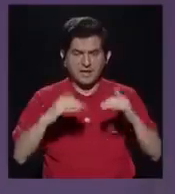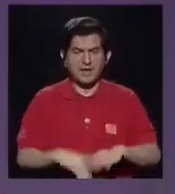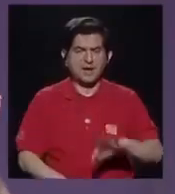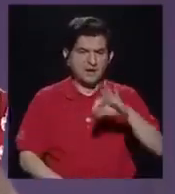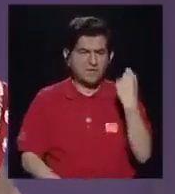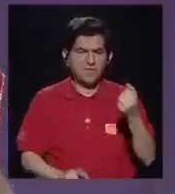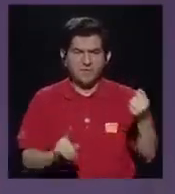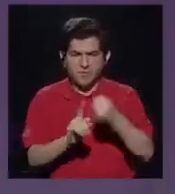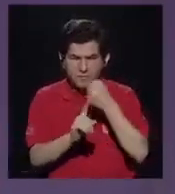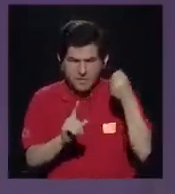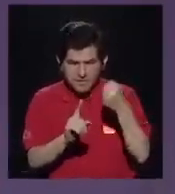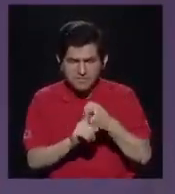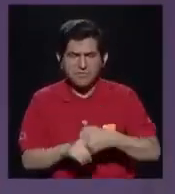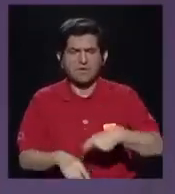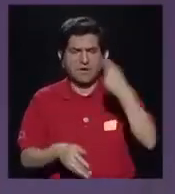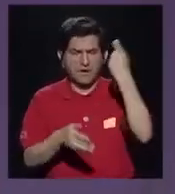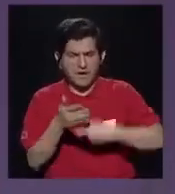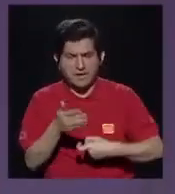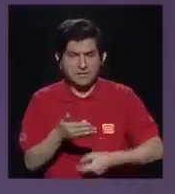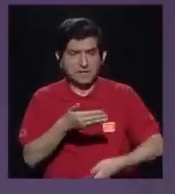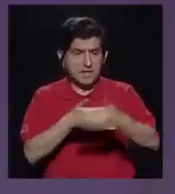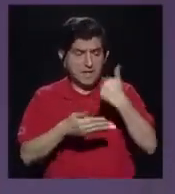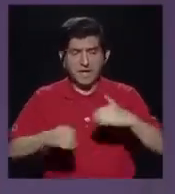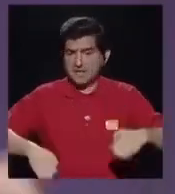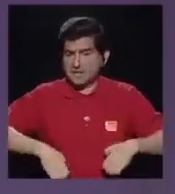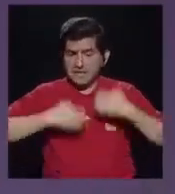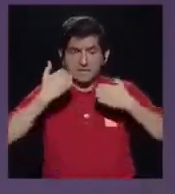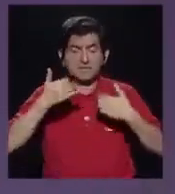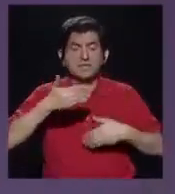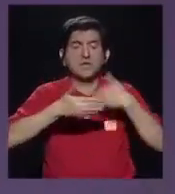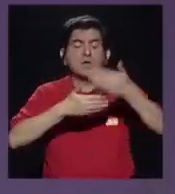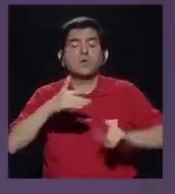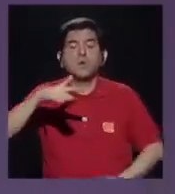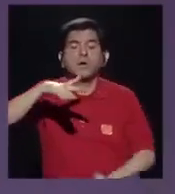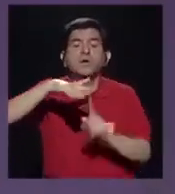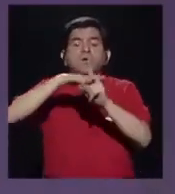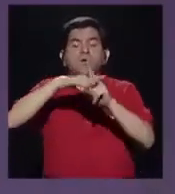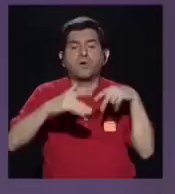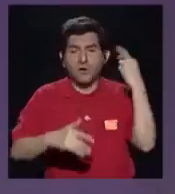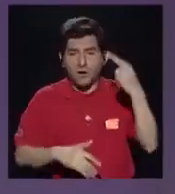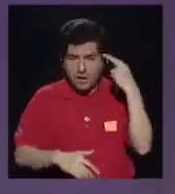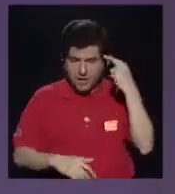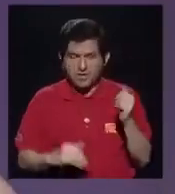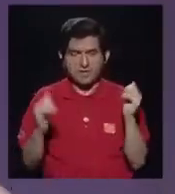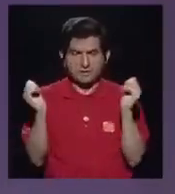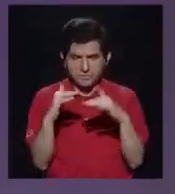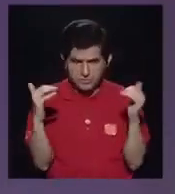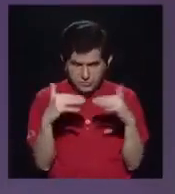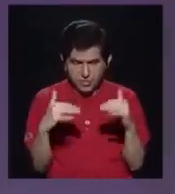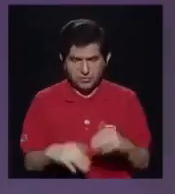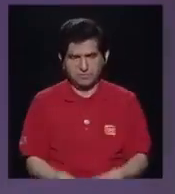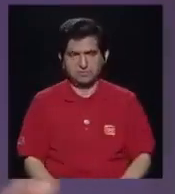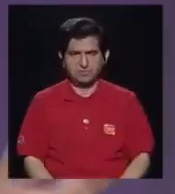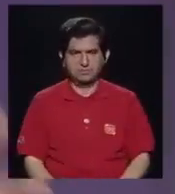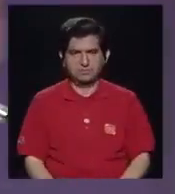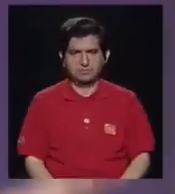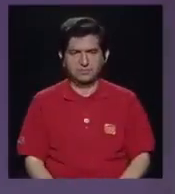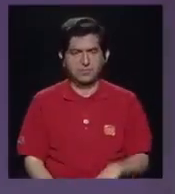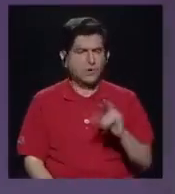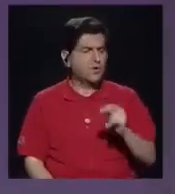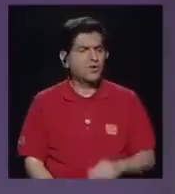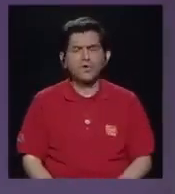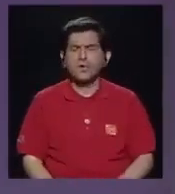de crueldades insensibilidad que no existían aparecen como consecuencia de la guerra no van del